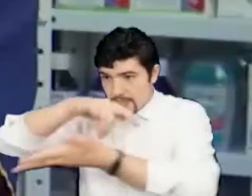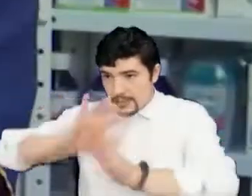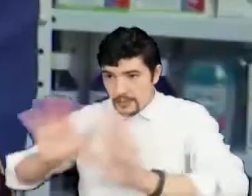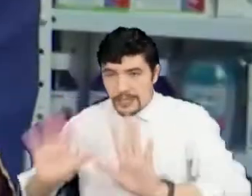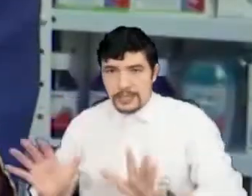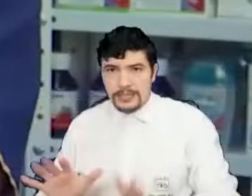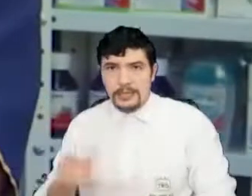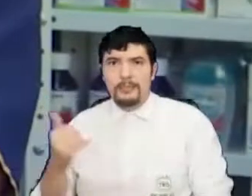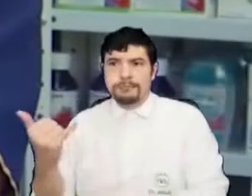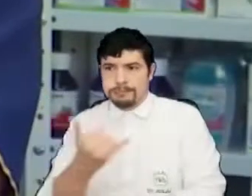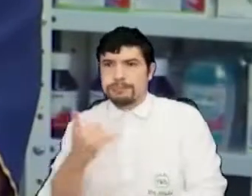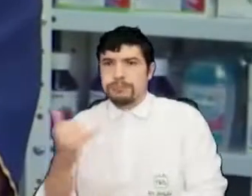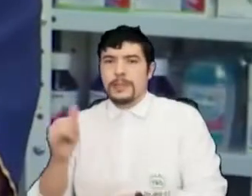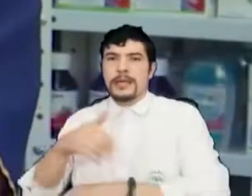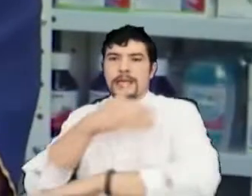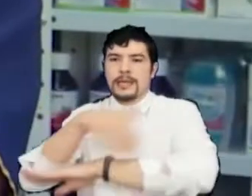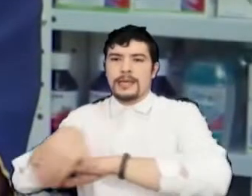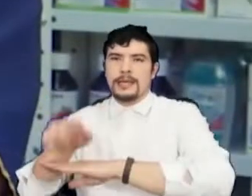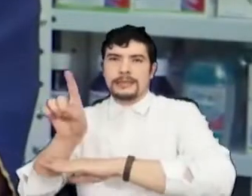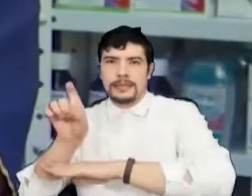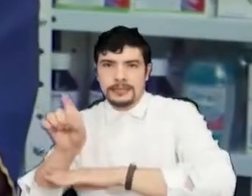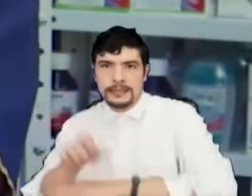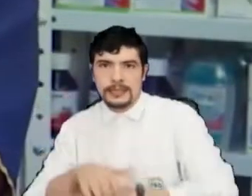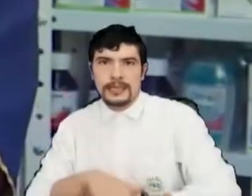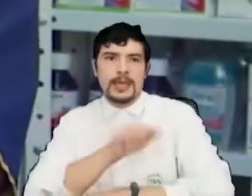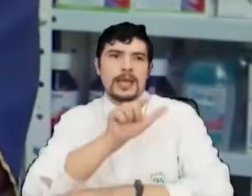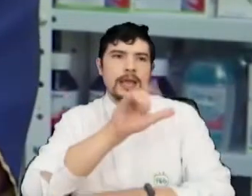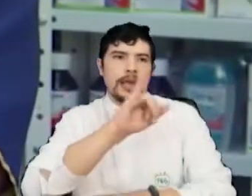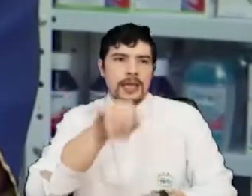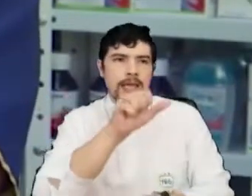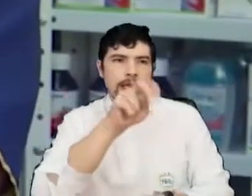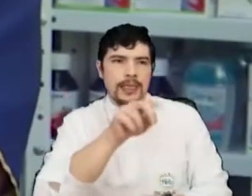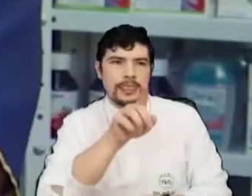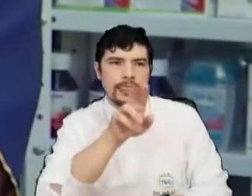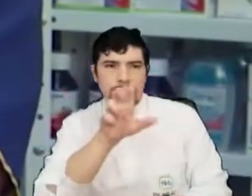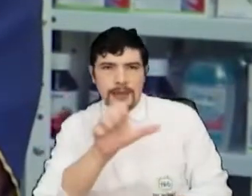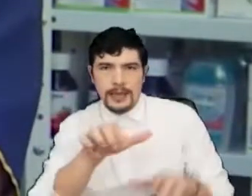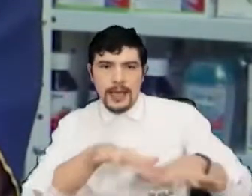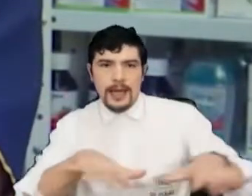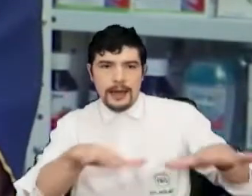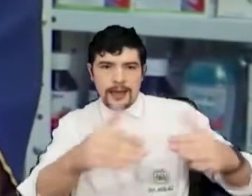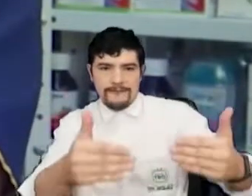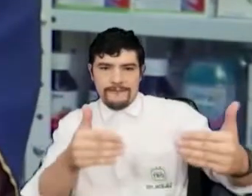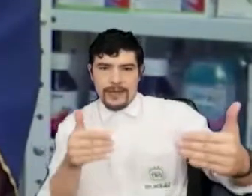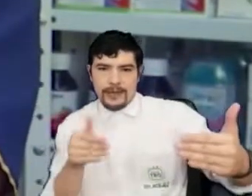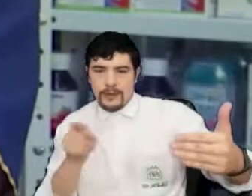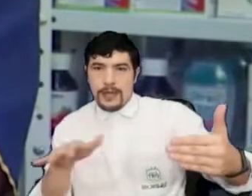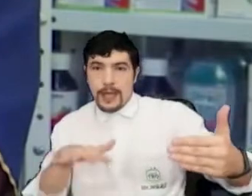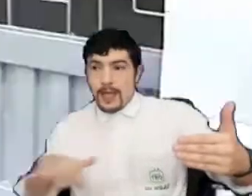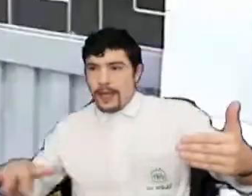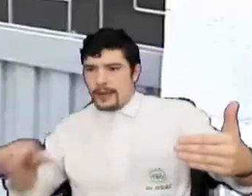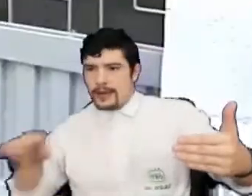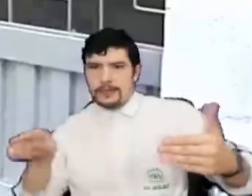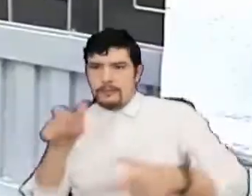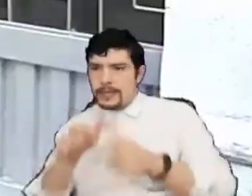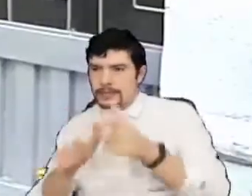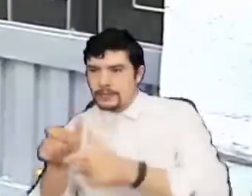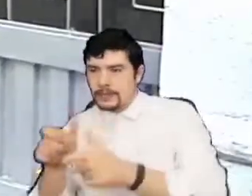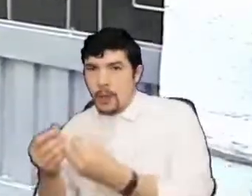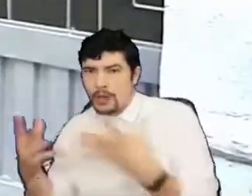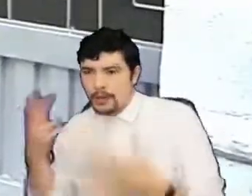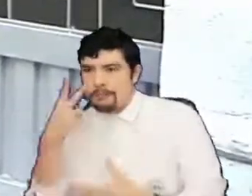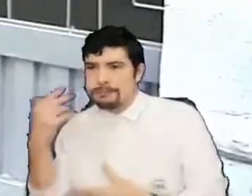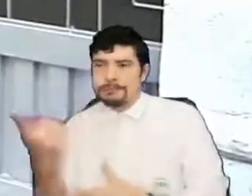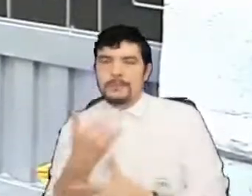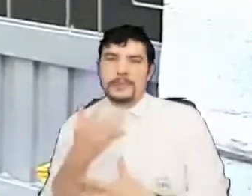la Cesta, como de Alejandría hacia abajo, donde se ve demasiada gente. El rechazo también